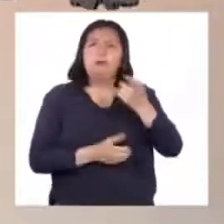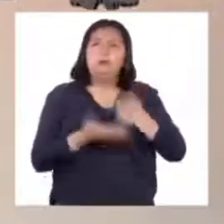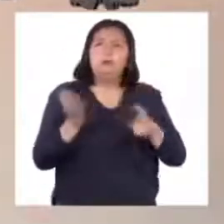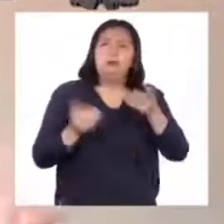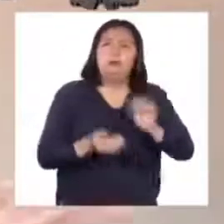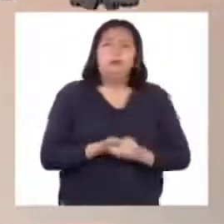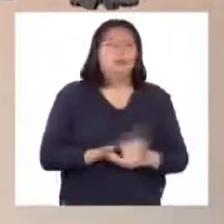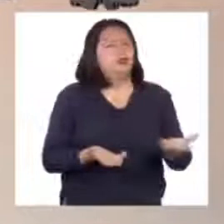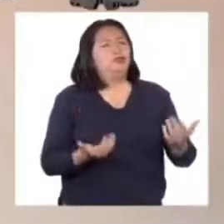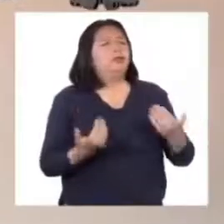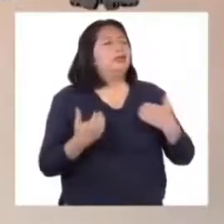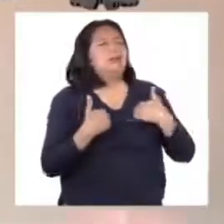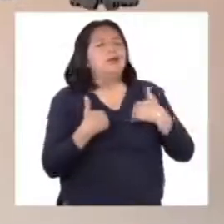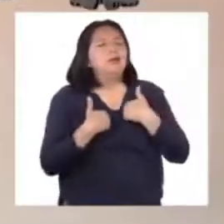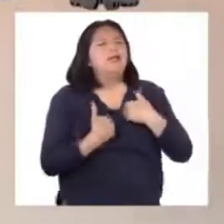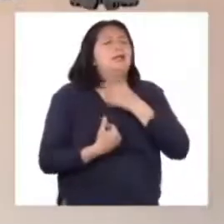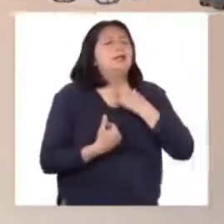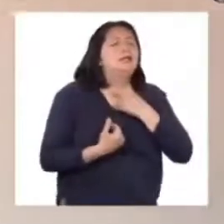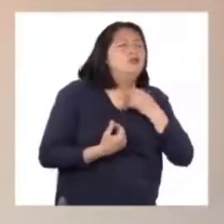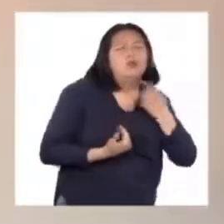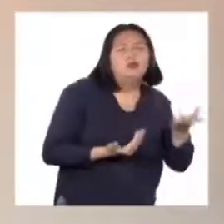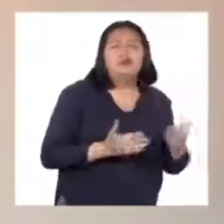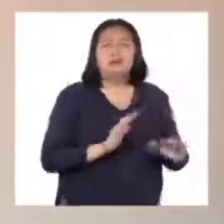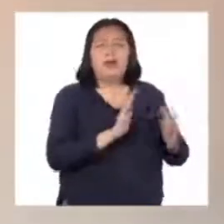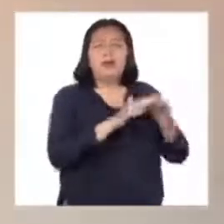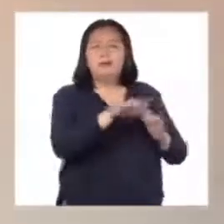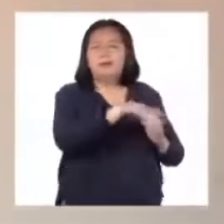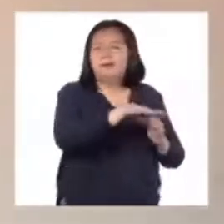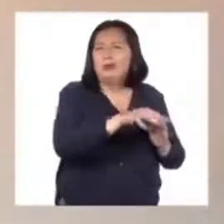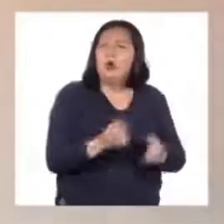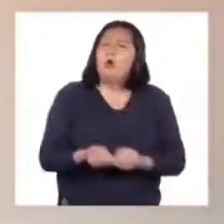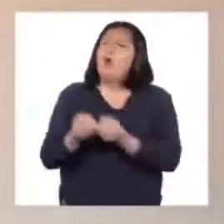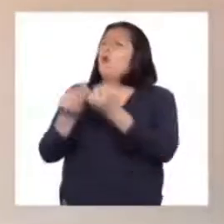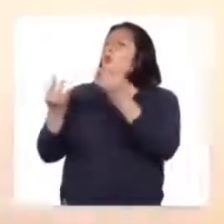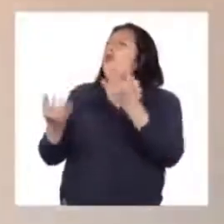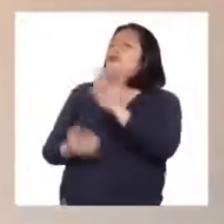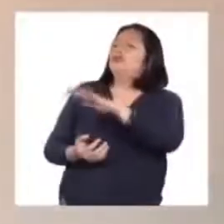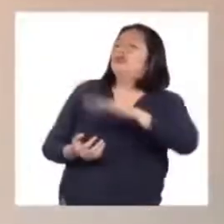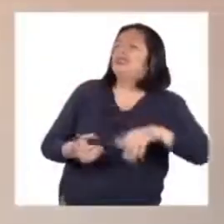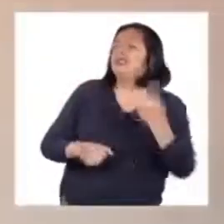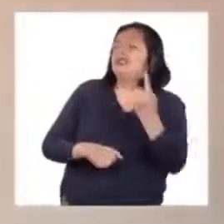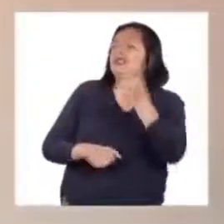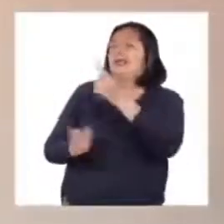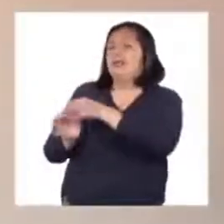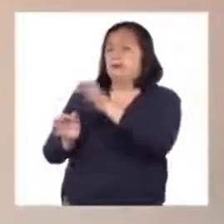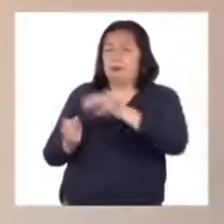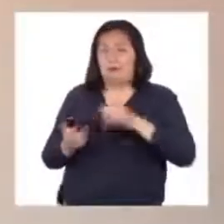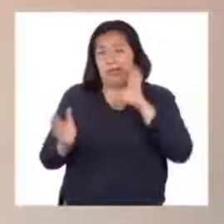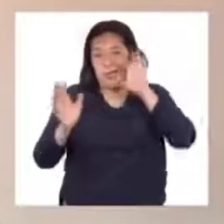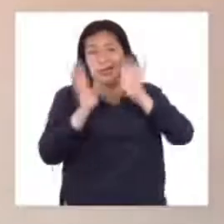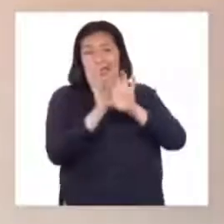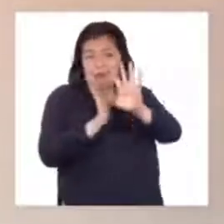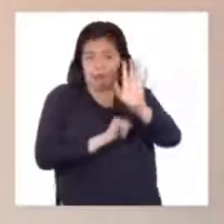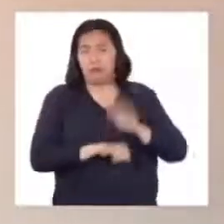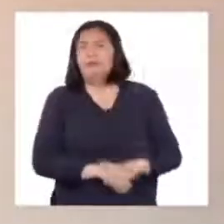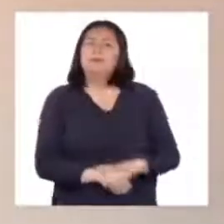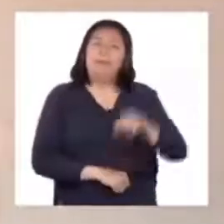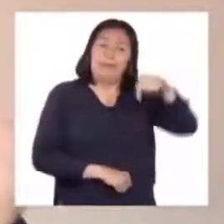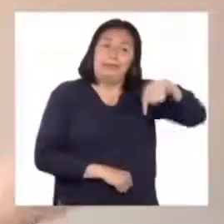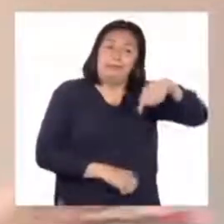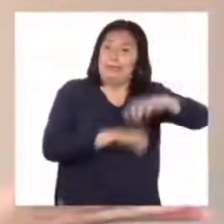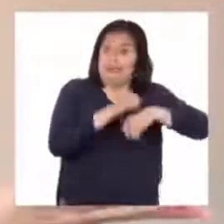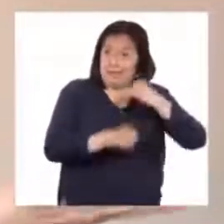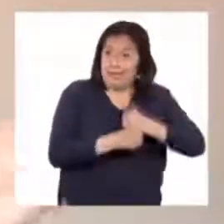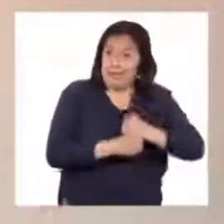mascota favorita de mi distrito o cuántos niños hay en cada región. Les presento un ejemplo. Este